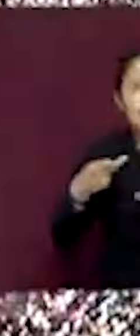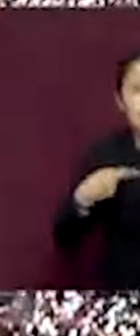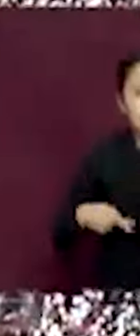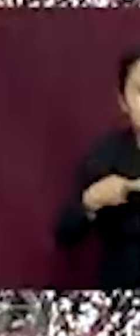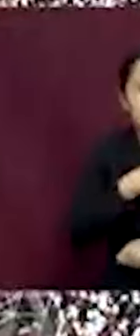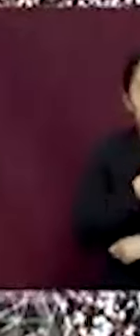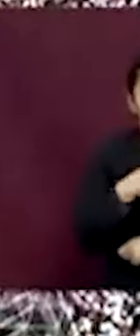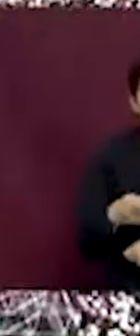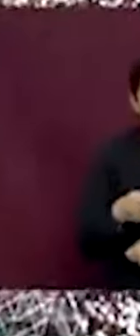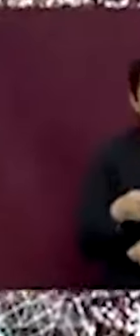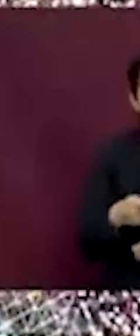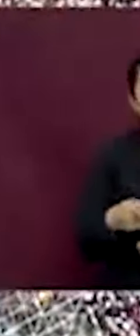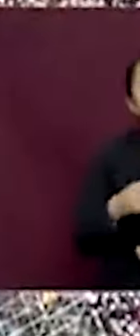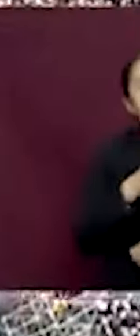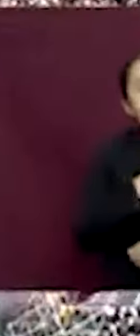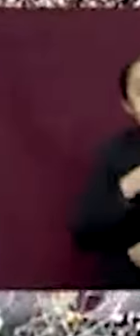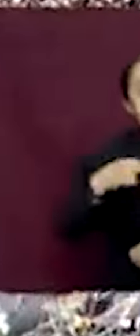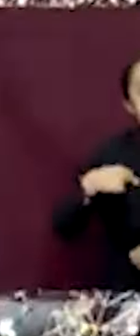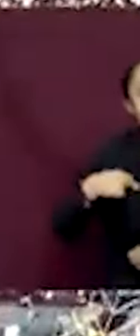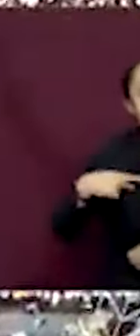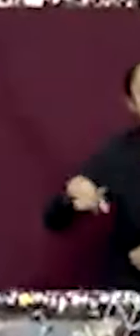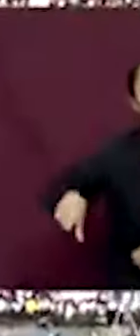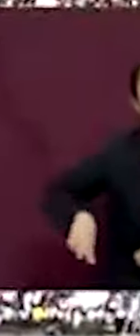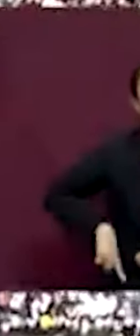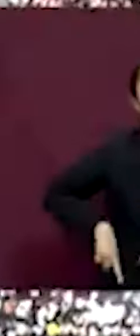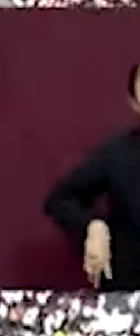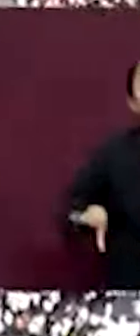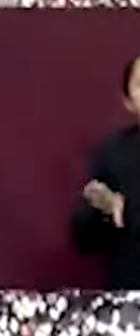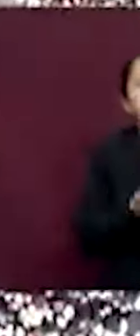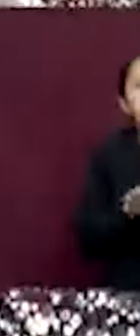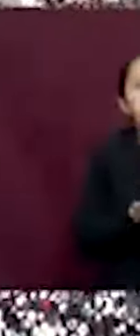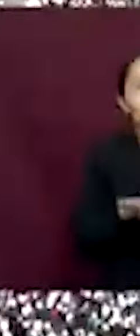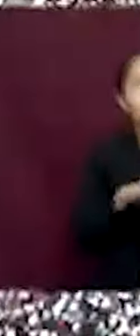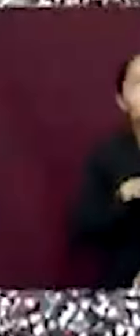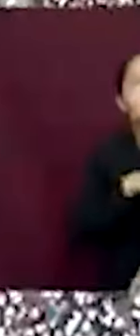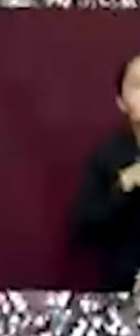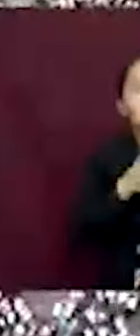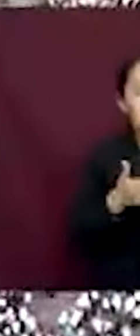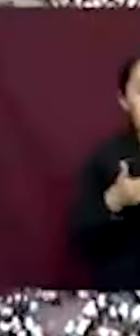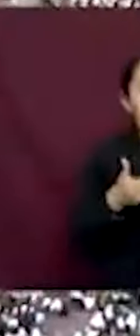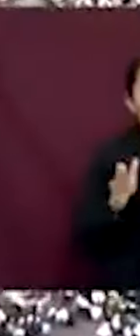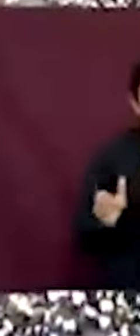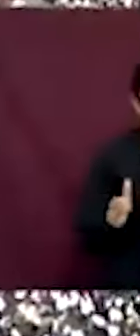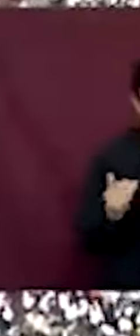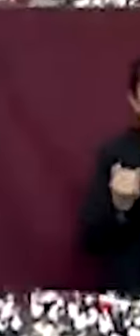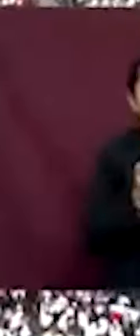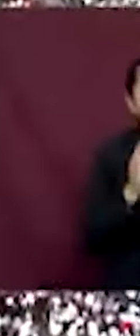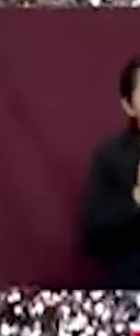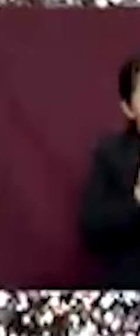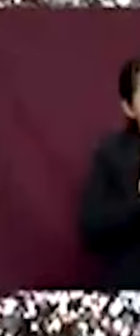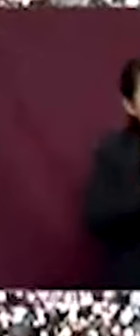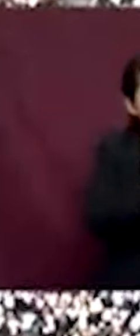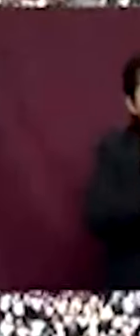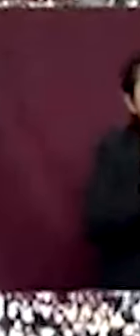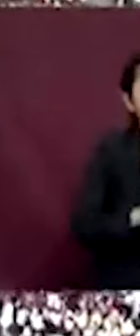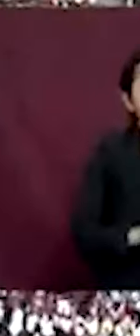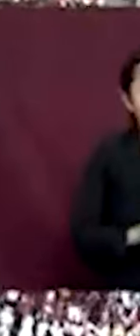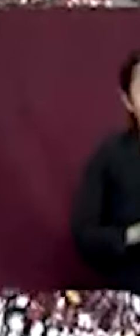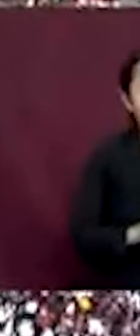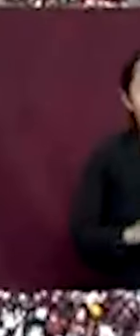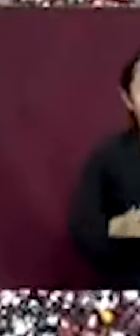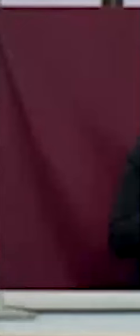Seremos un gobierno sensible, cercano, de territorio y no